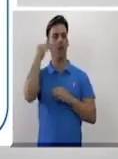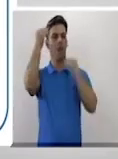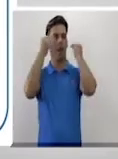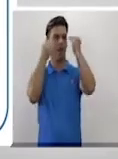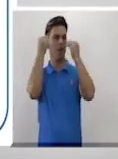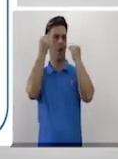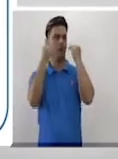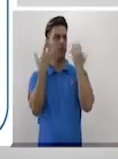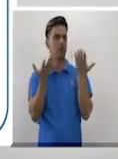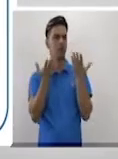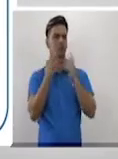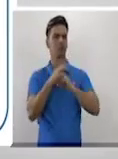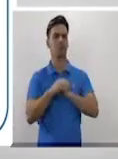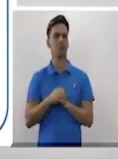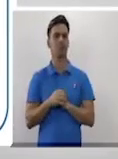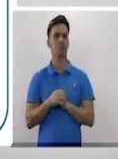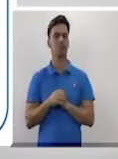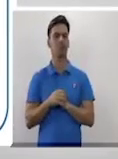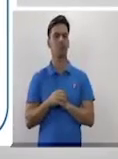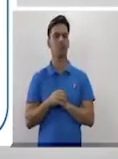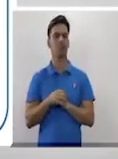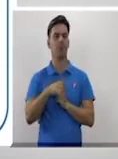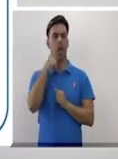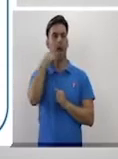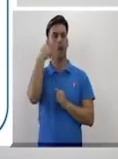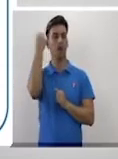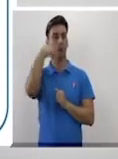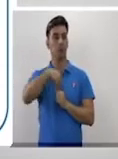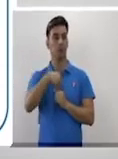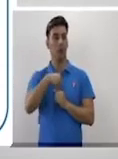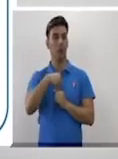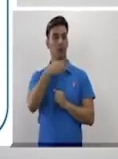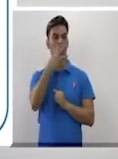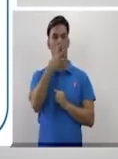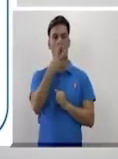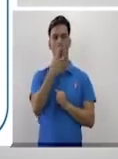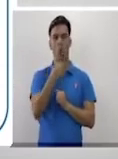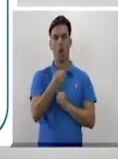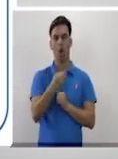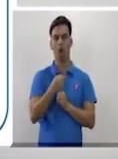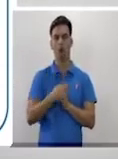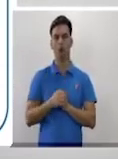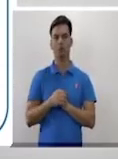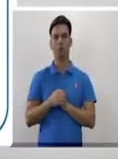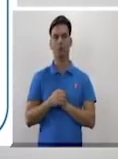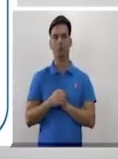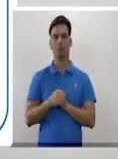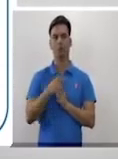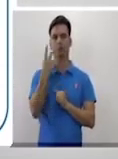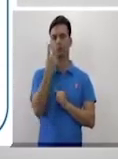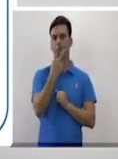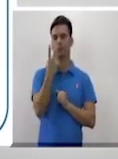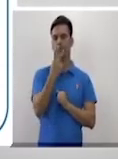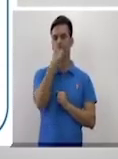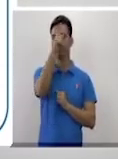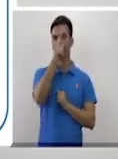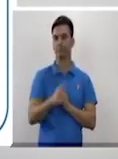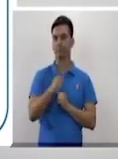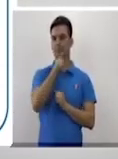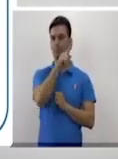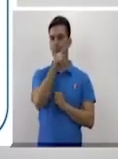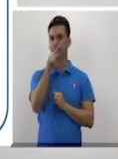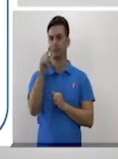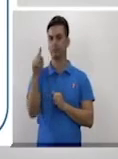análisis. Entonces, si conoces el valor del vértice, observa las dos ecuaciones. El vértice